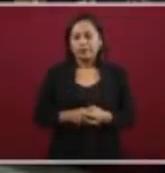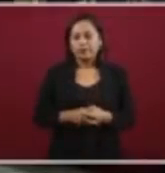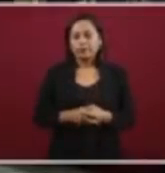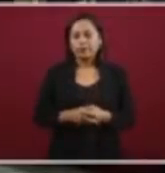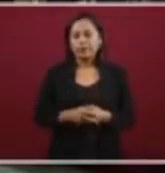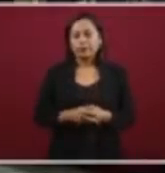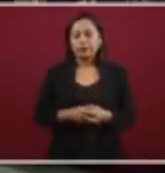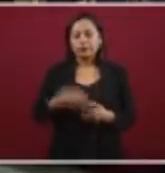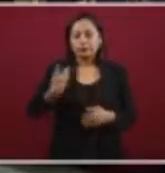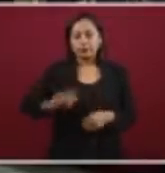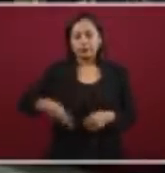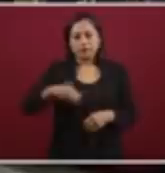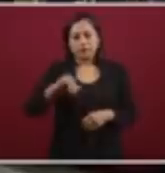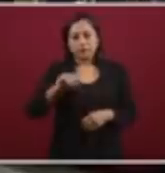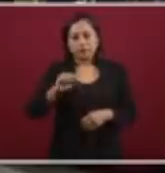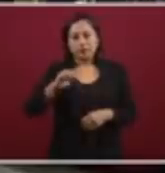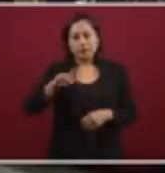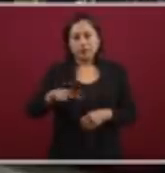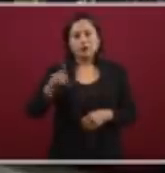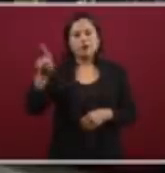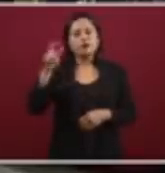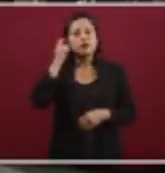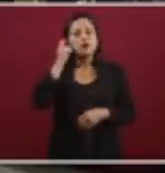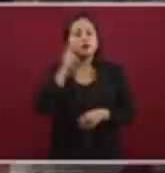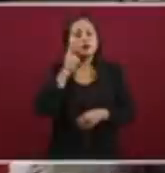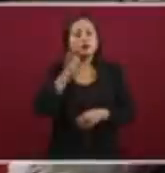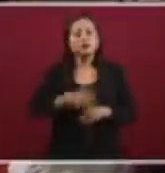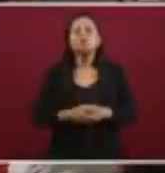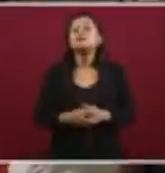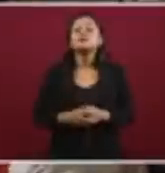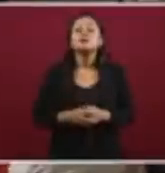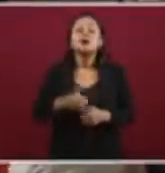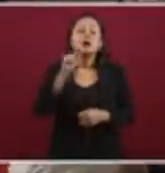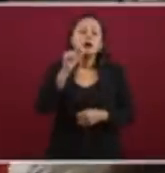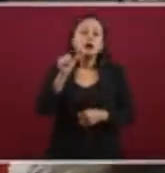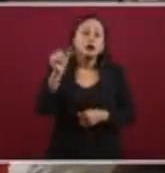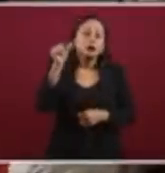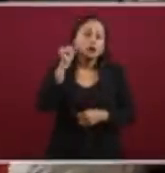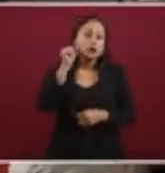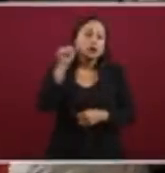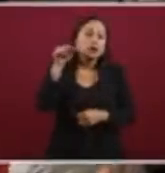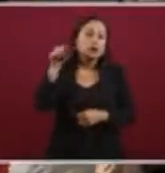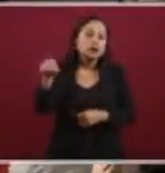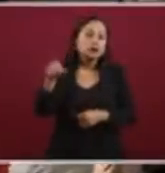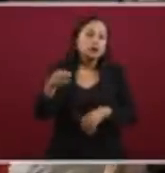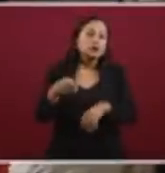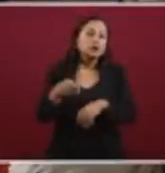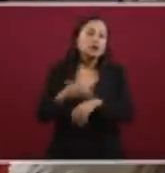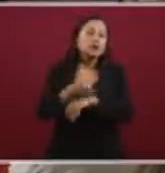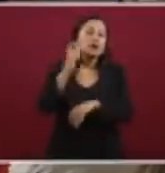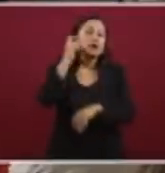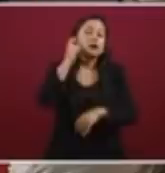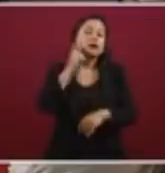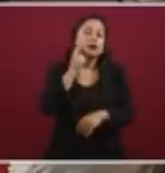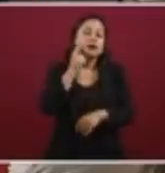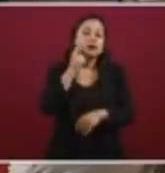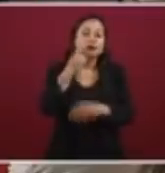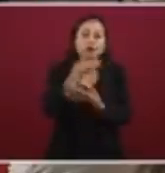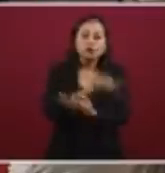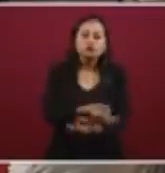misa y la habana de al tanto guerrero ayer en guerrero se dio a conocer una información